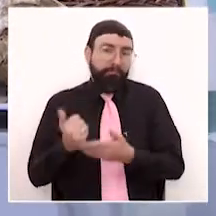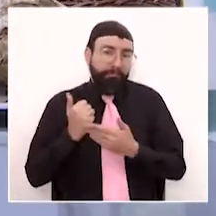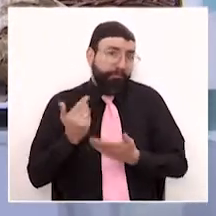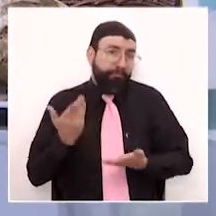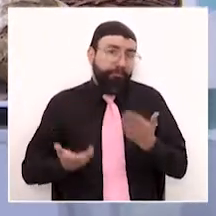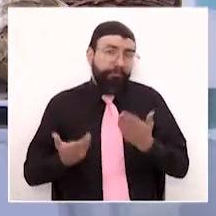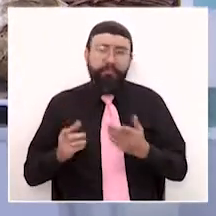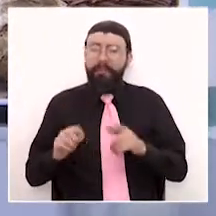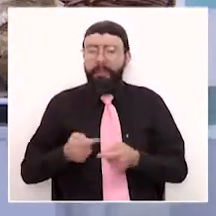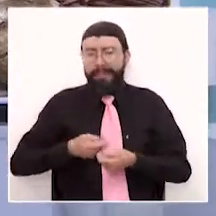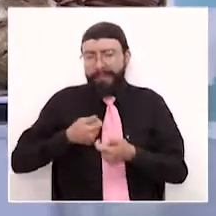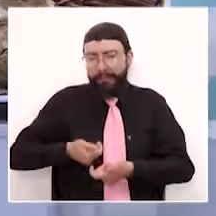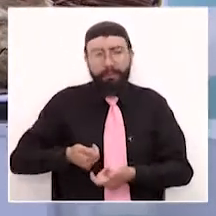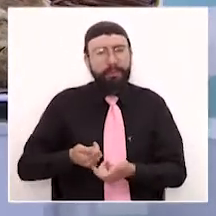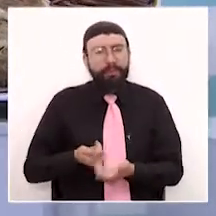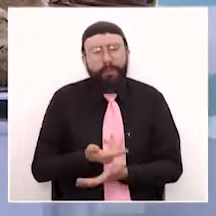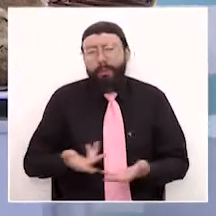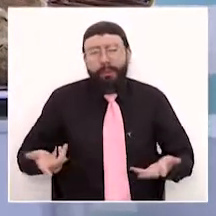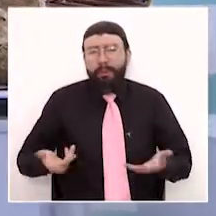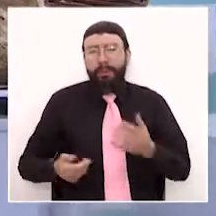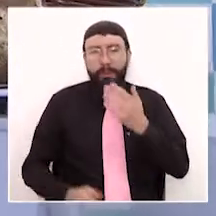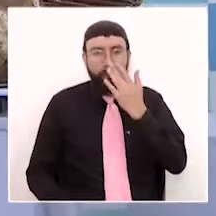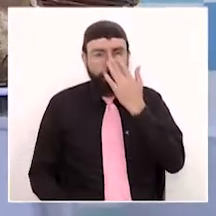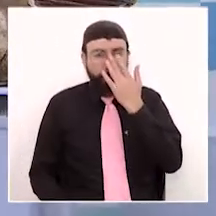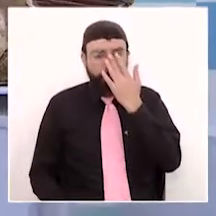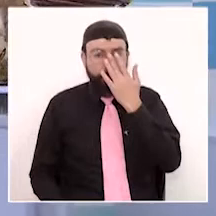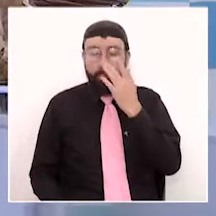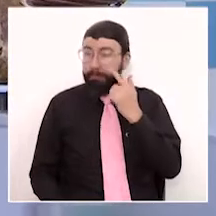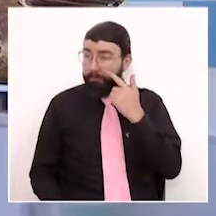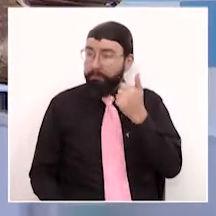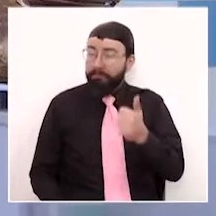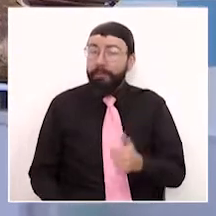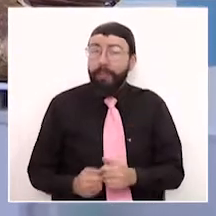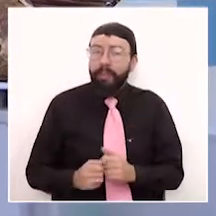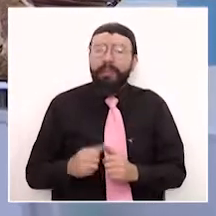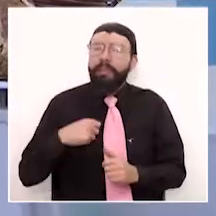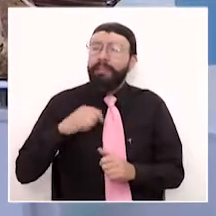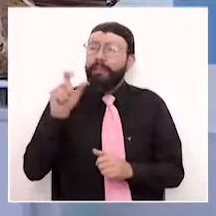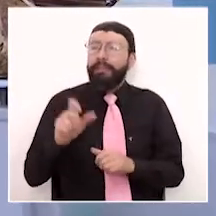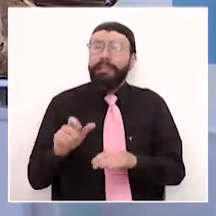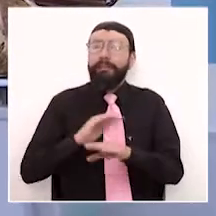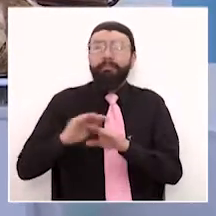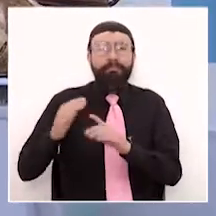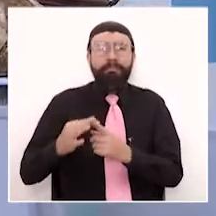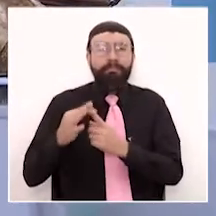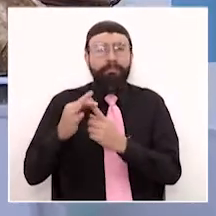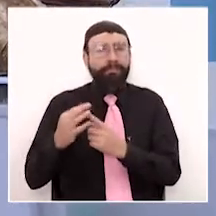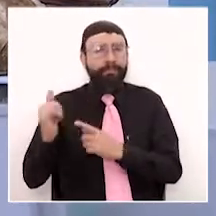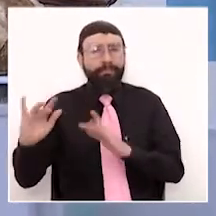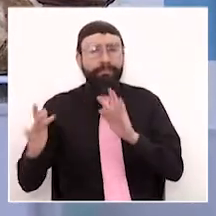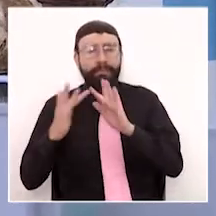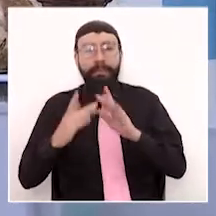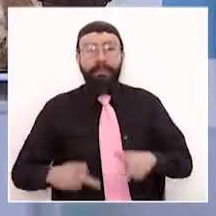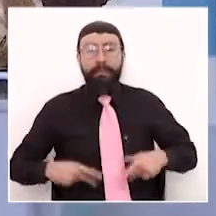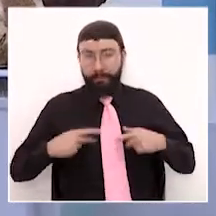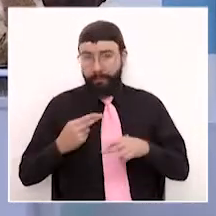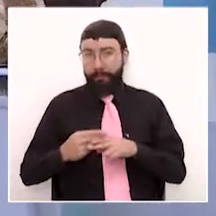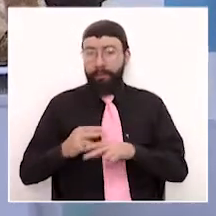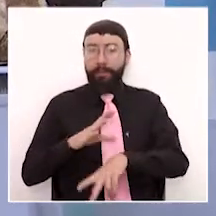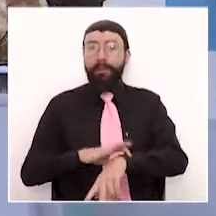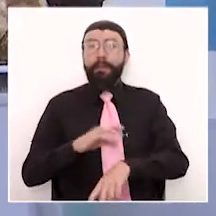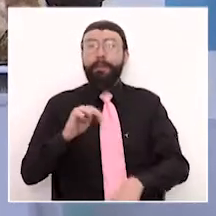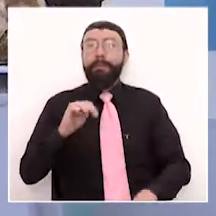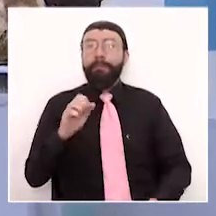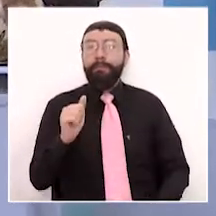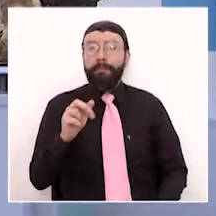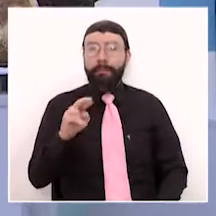las semillas o otros agregados. Súper, Manu. Y para eso tenemos una invitada muy especial el día de hoy en Conexión Vital, que es la doctora María Camila